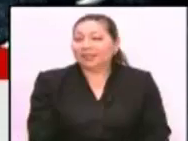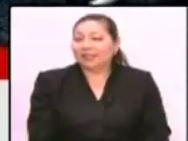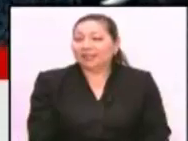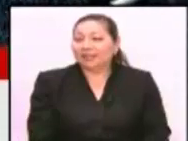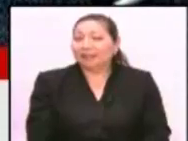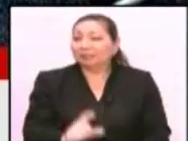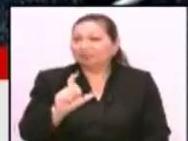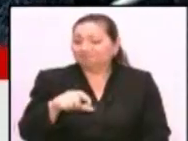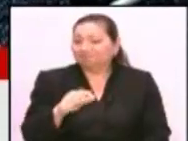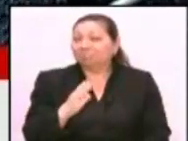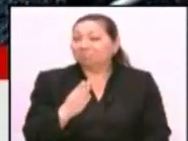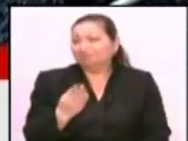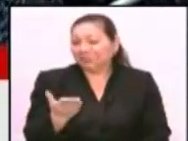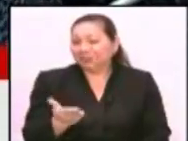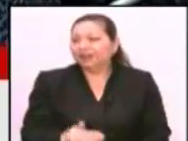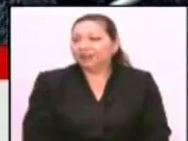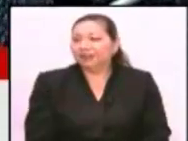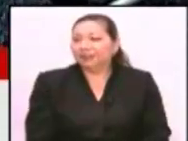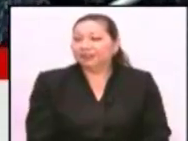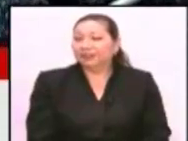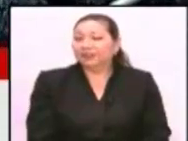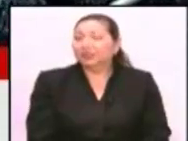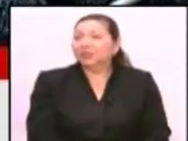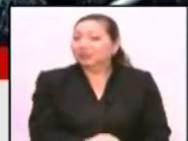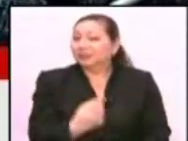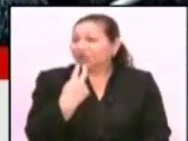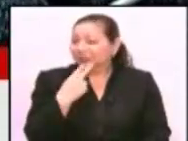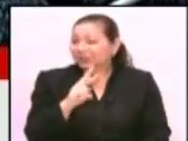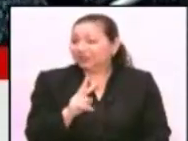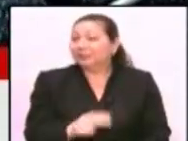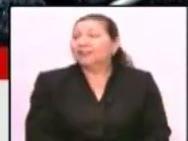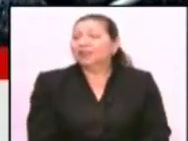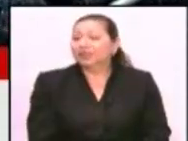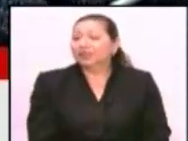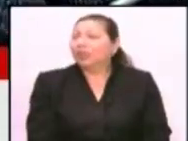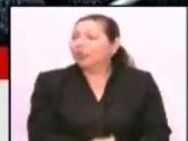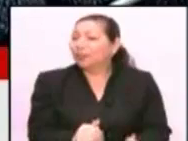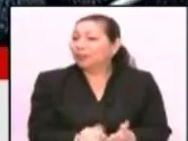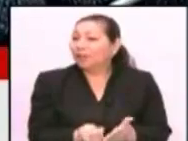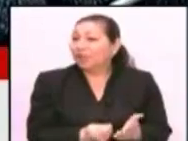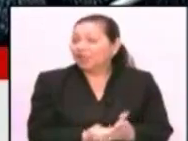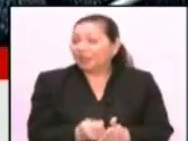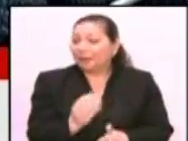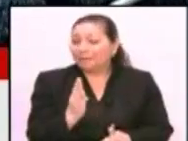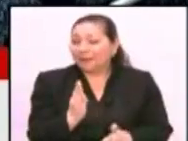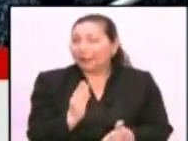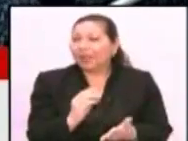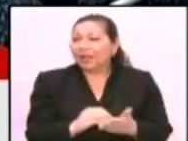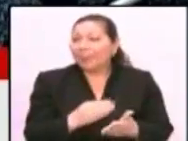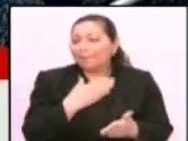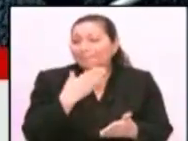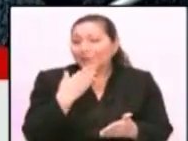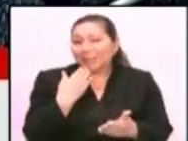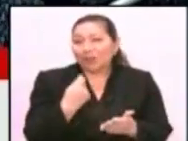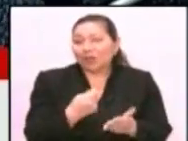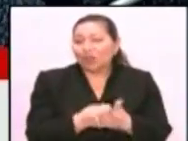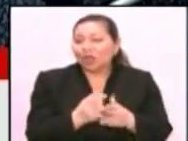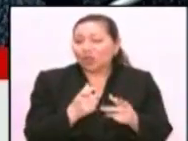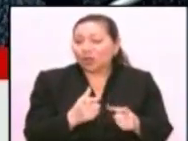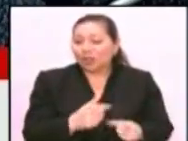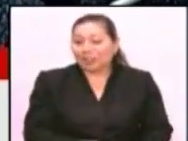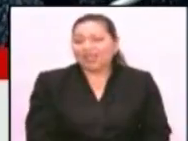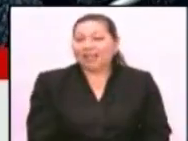En un cajero bancario. Y como ustedes bien han dicho, todo el dinero bancarizado es el mejor dinero